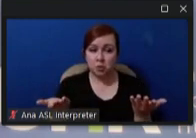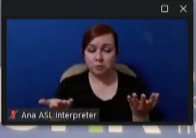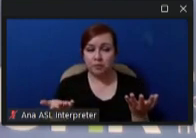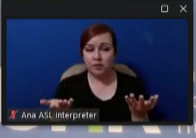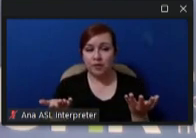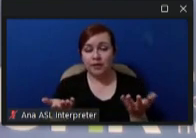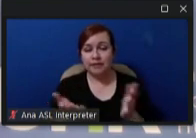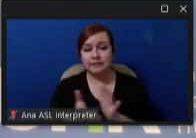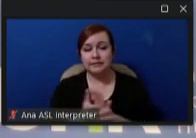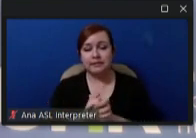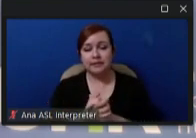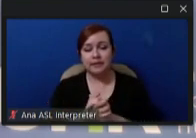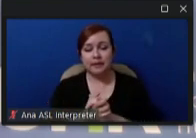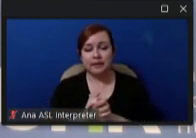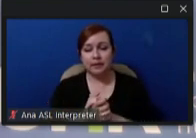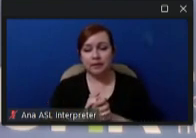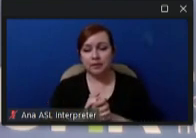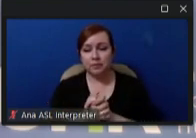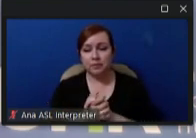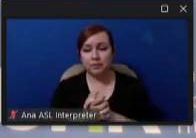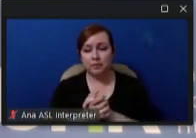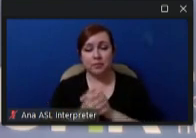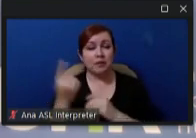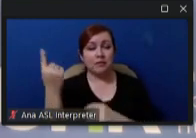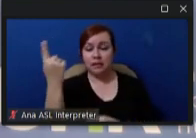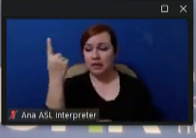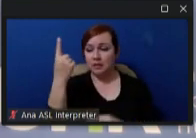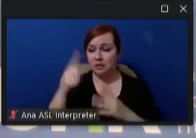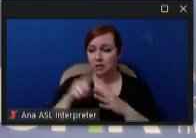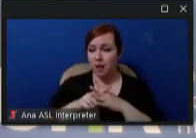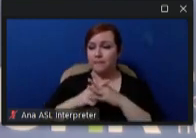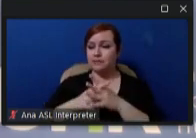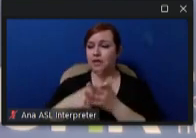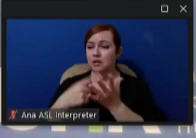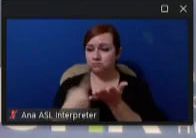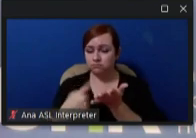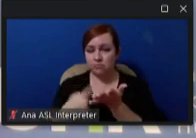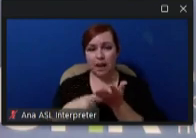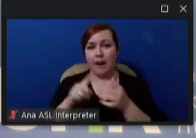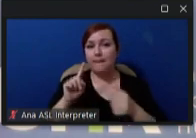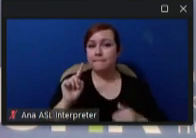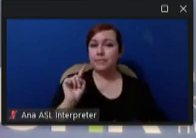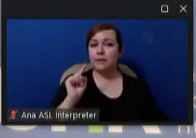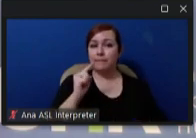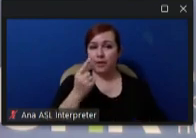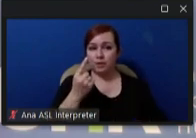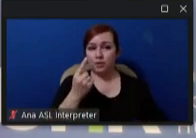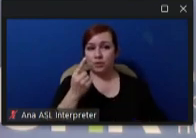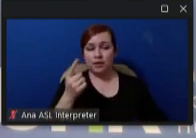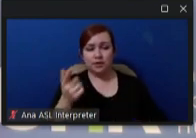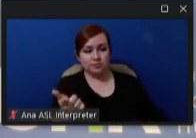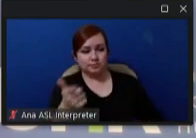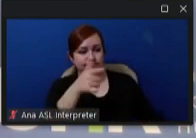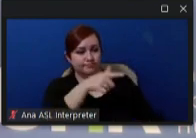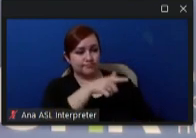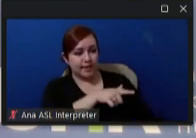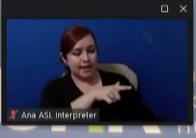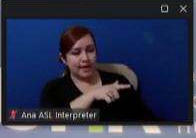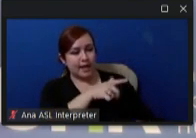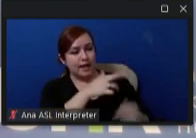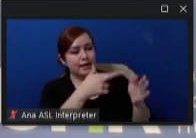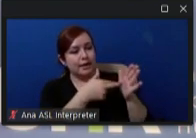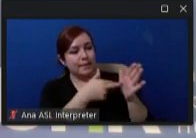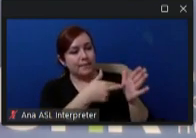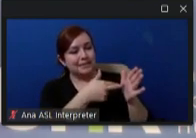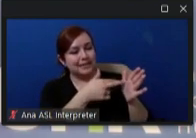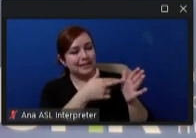darles la palabra y en primer lugar se la voy a otorgar a la representación de la